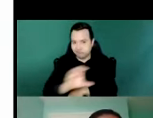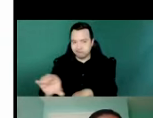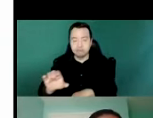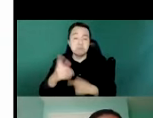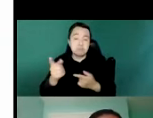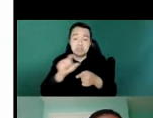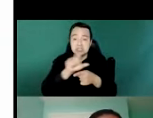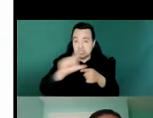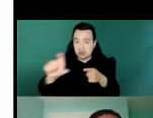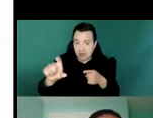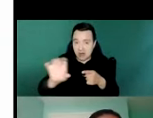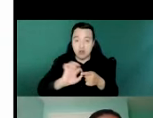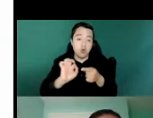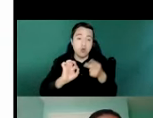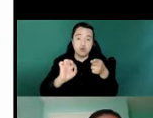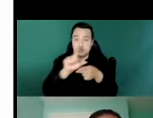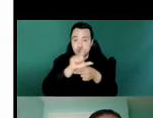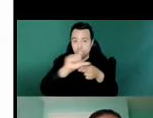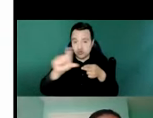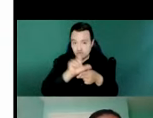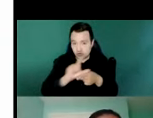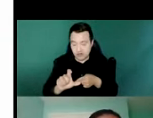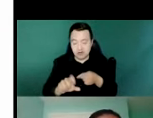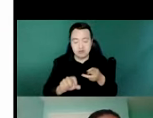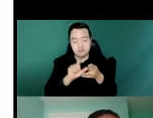para no solo Chile, sino que además para